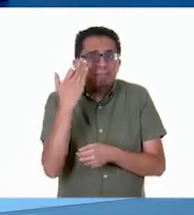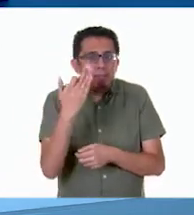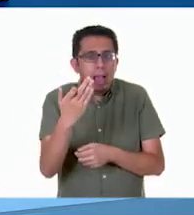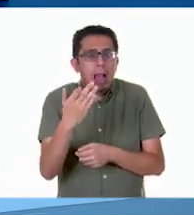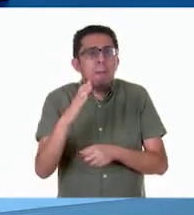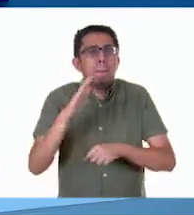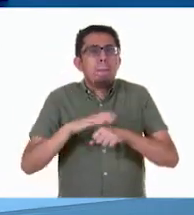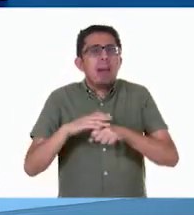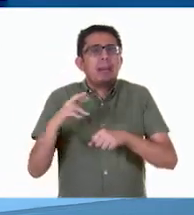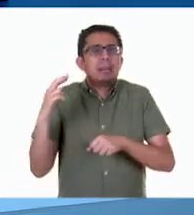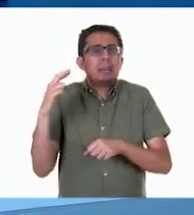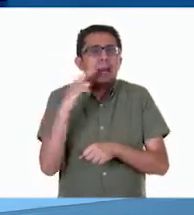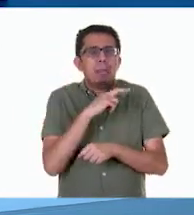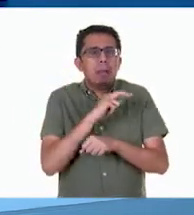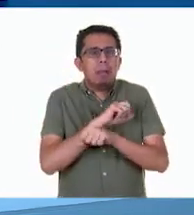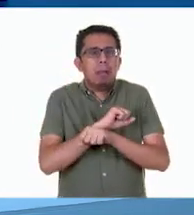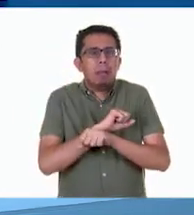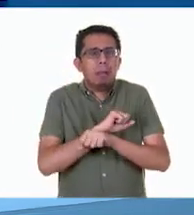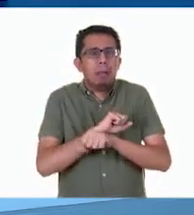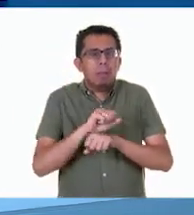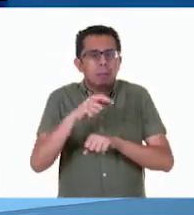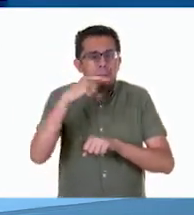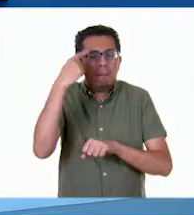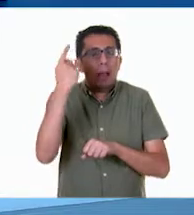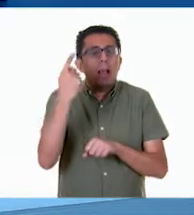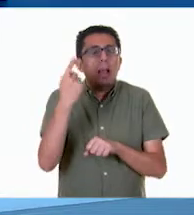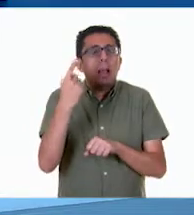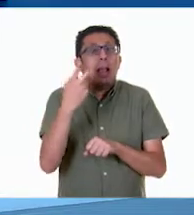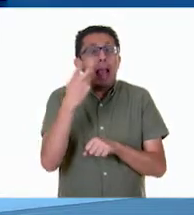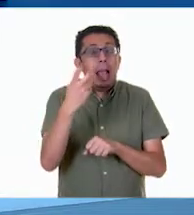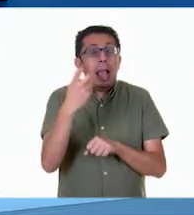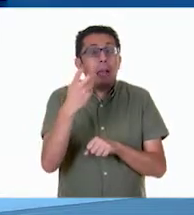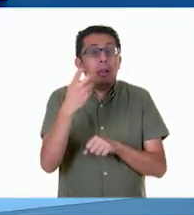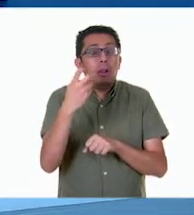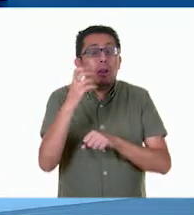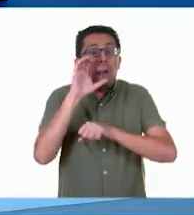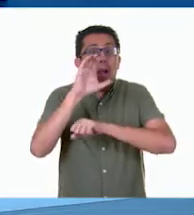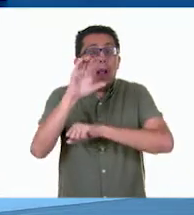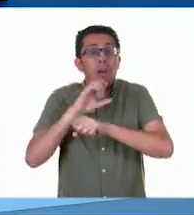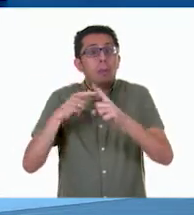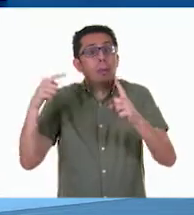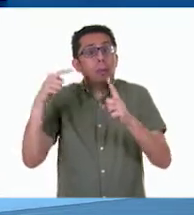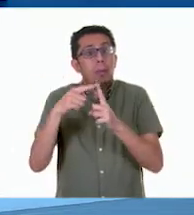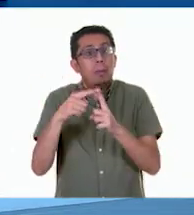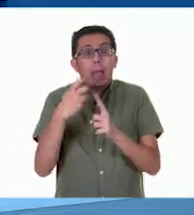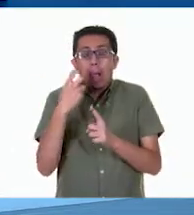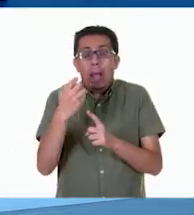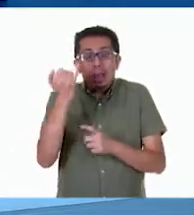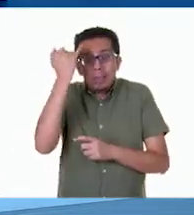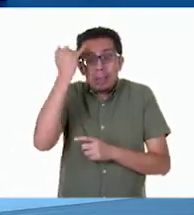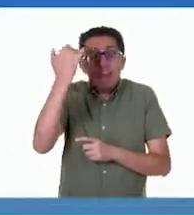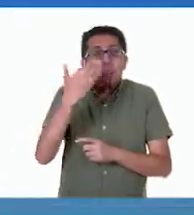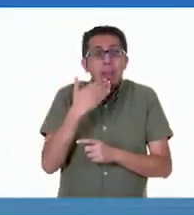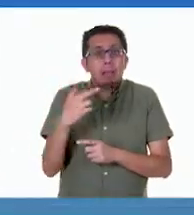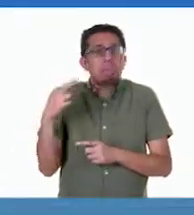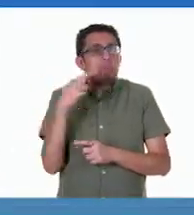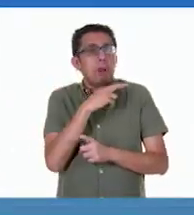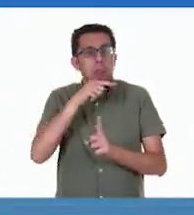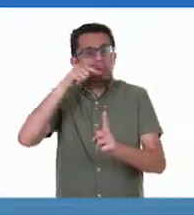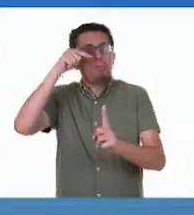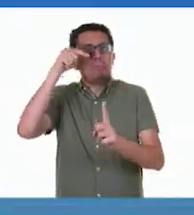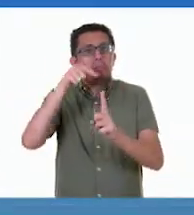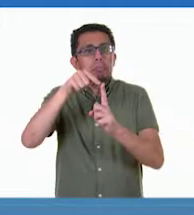y sencillo hacer la división de ambas cantidades. ¡Oh, es una muy buena estrategia! ¡Por ser rápida y